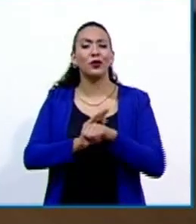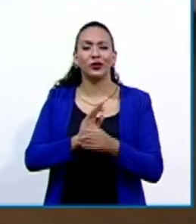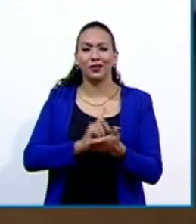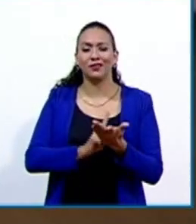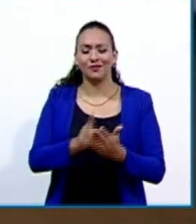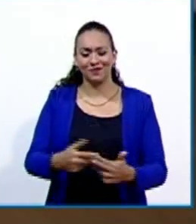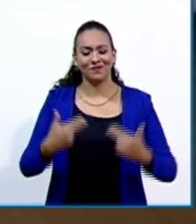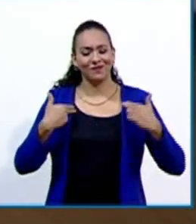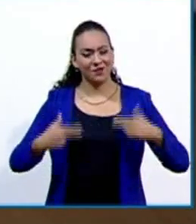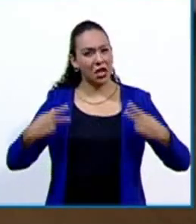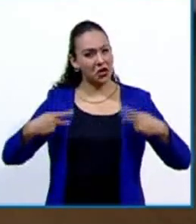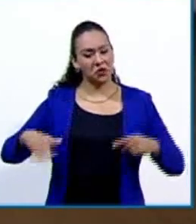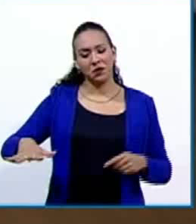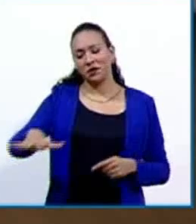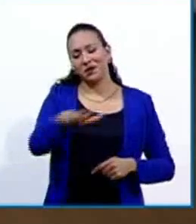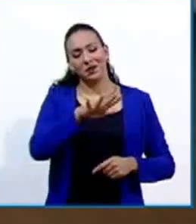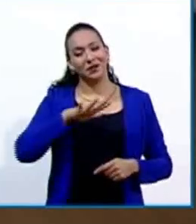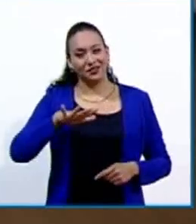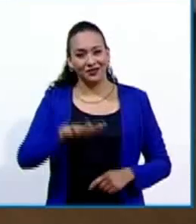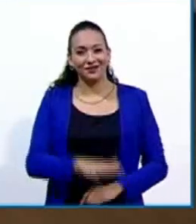derechos humanos.